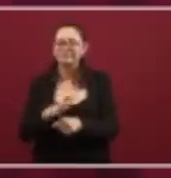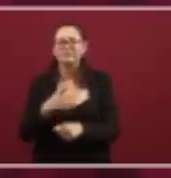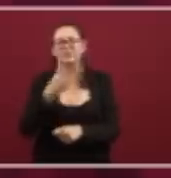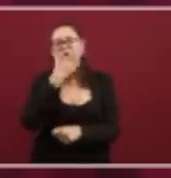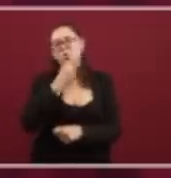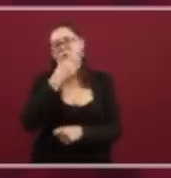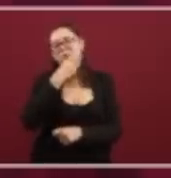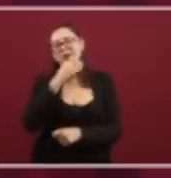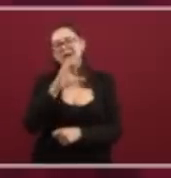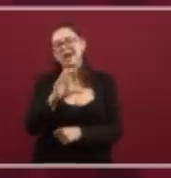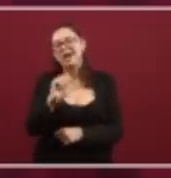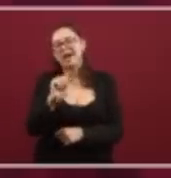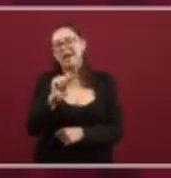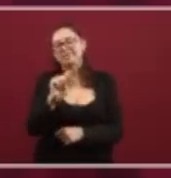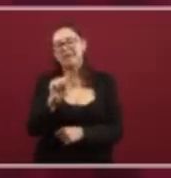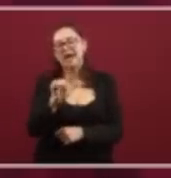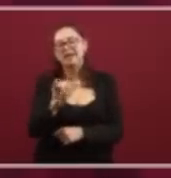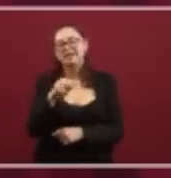garza